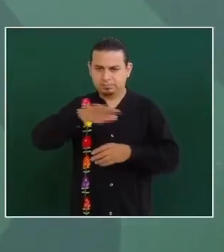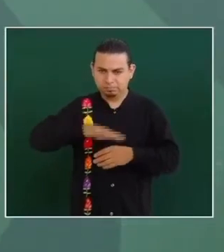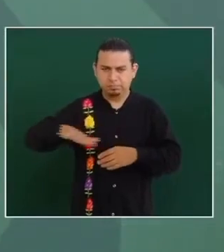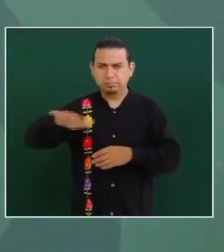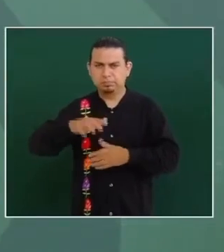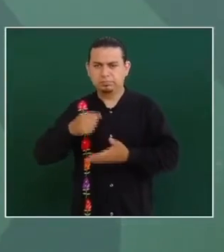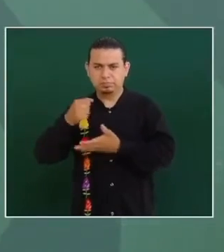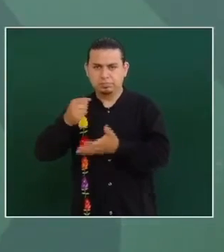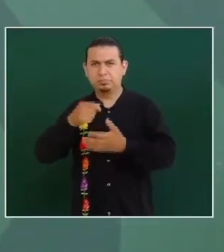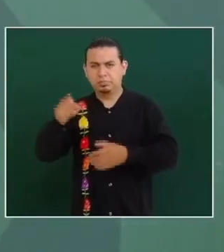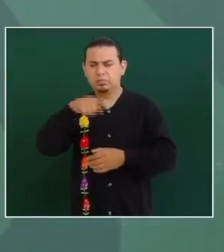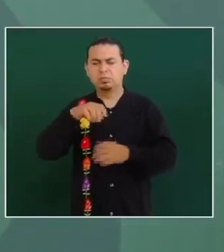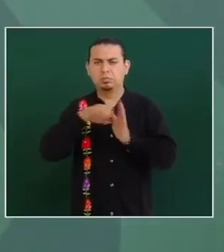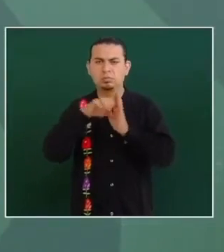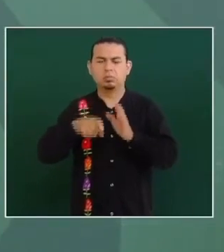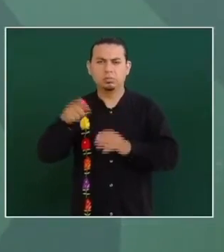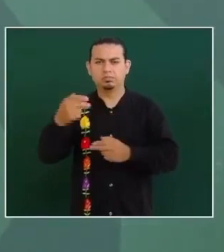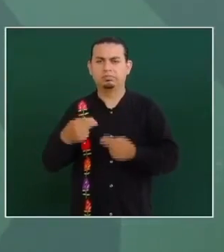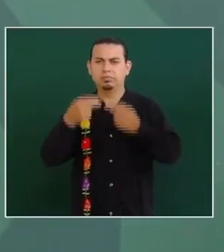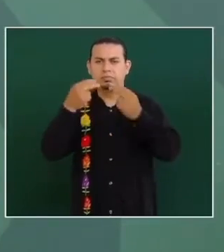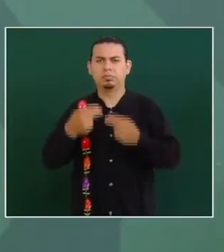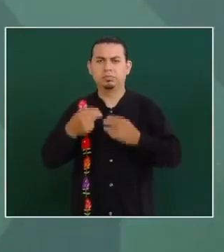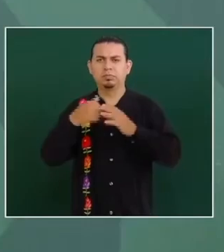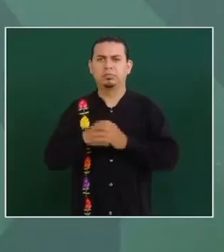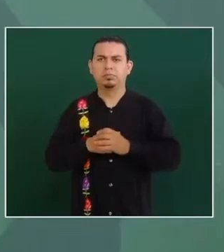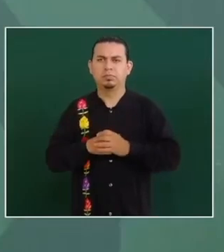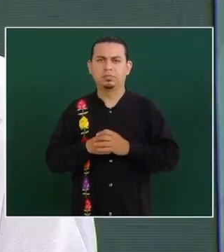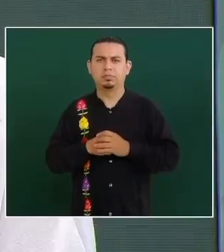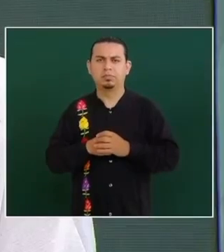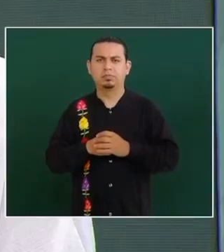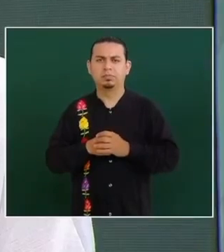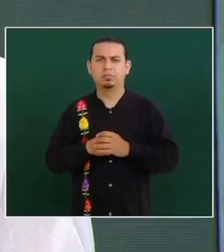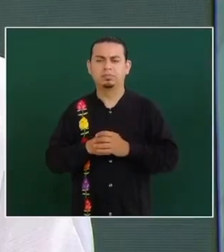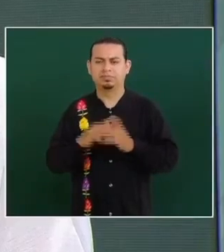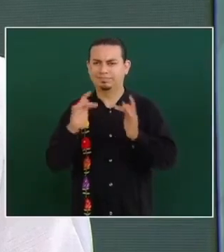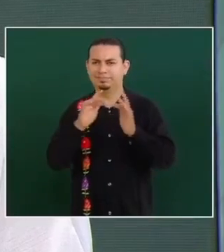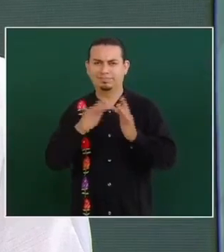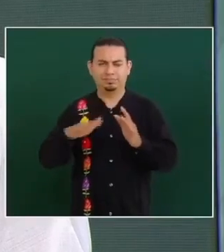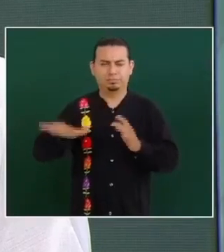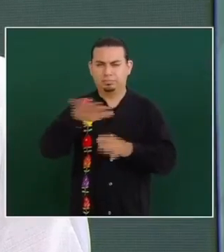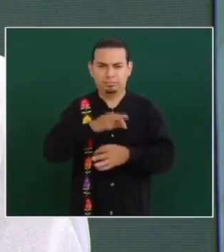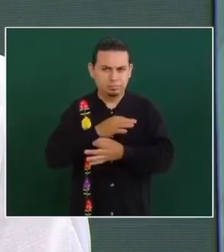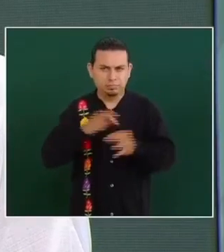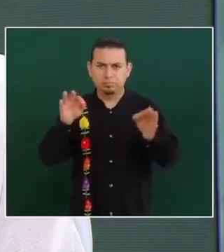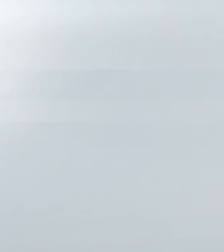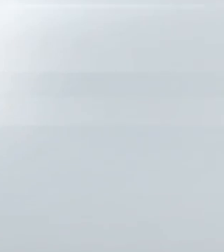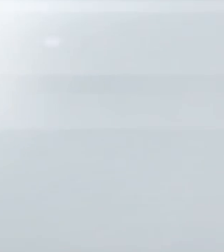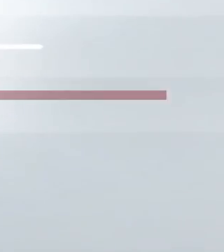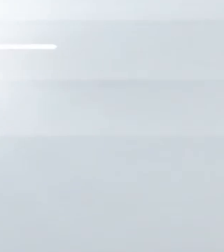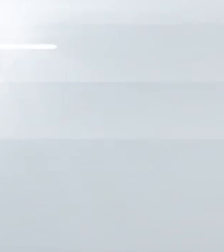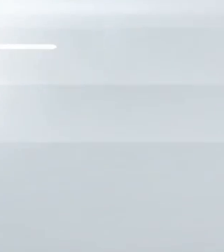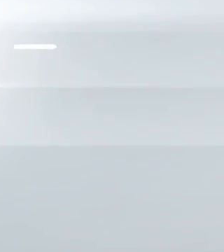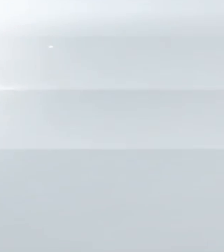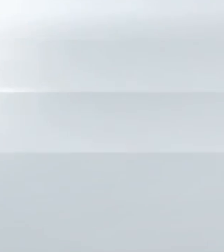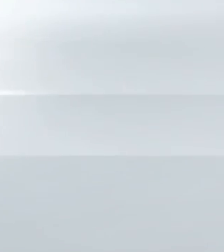delicada, una empresa de comunicación llamada